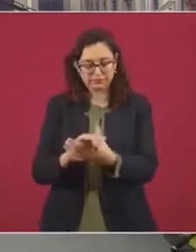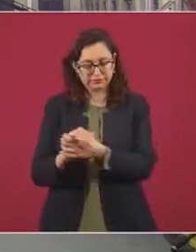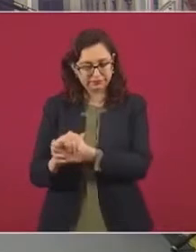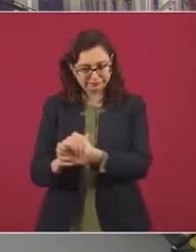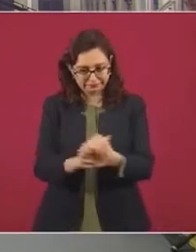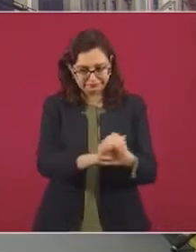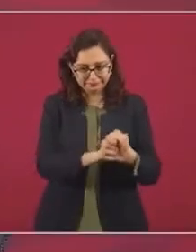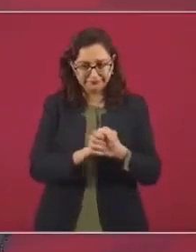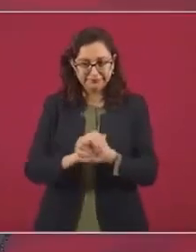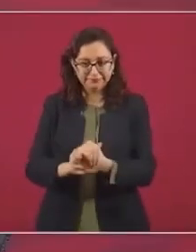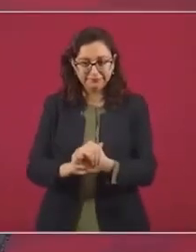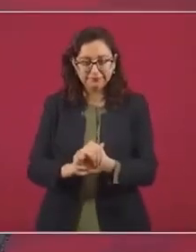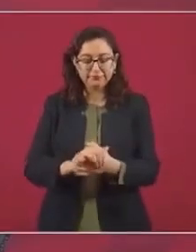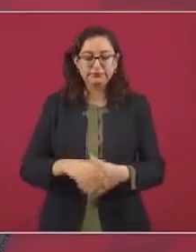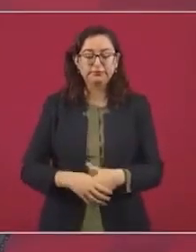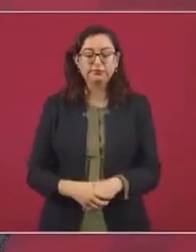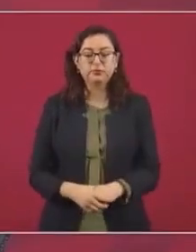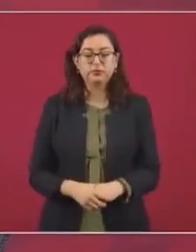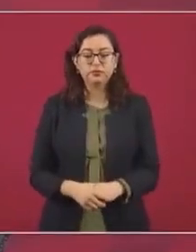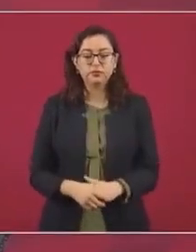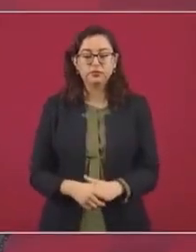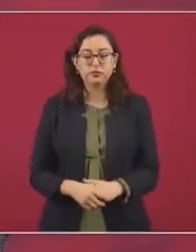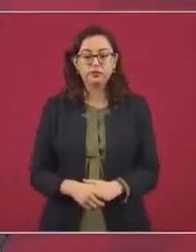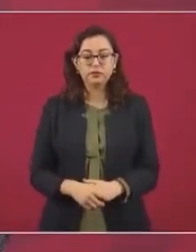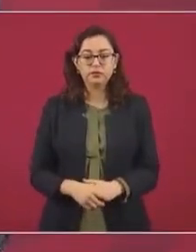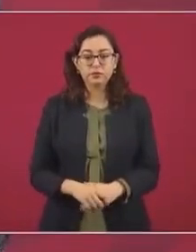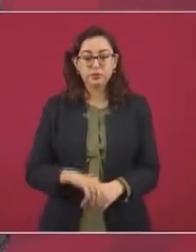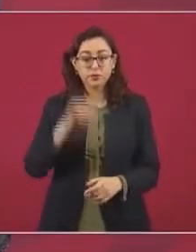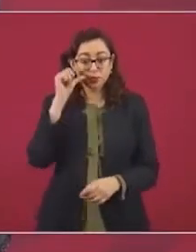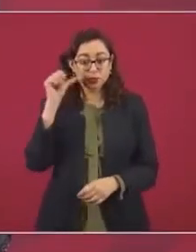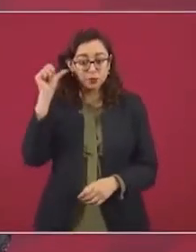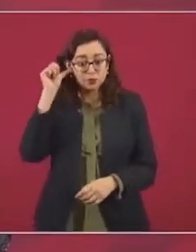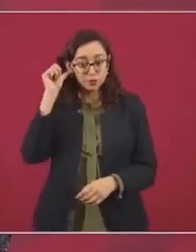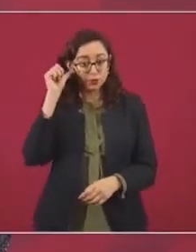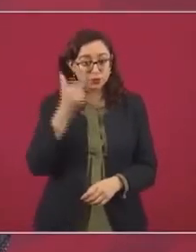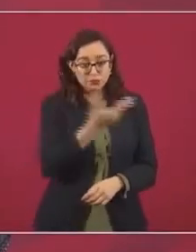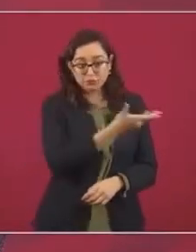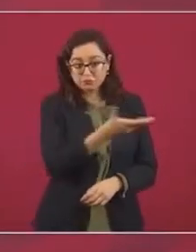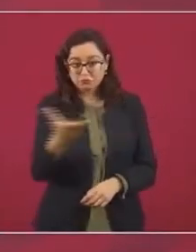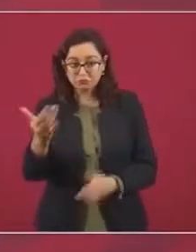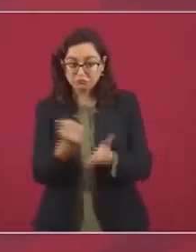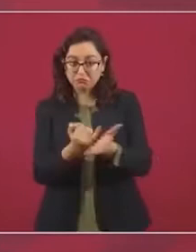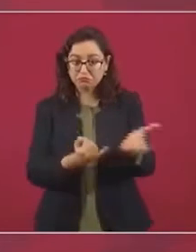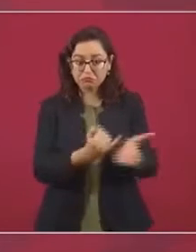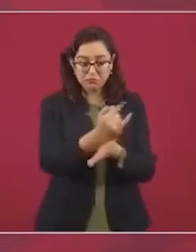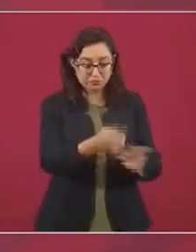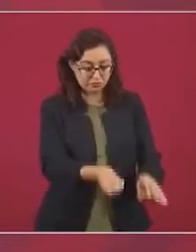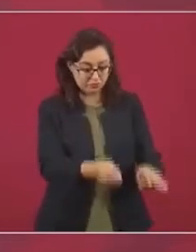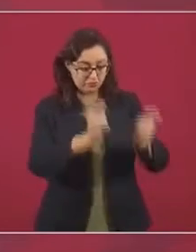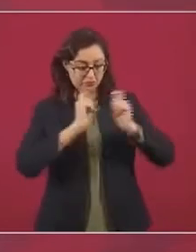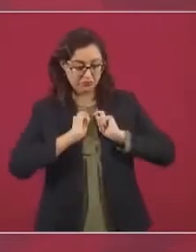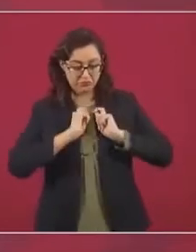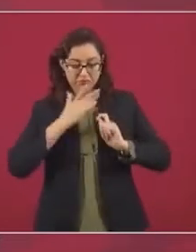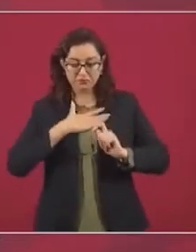el honor de elegirme para que yo hablara a nombre del sector obrero.